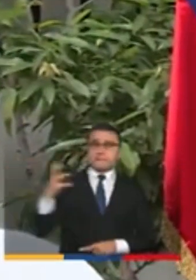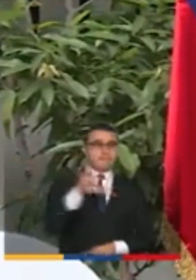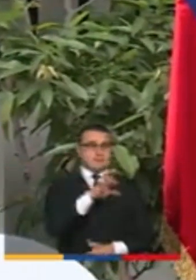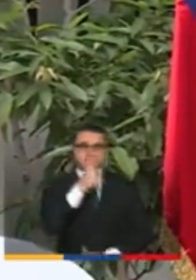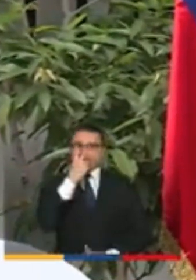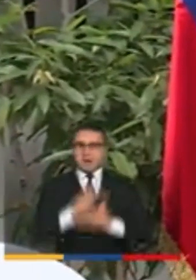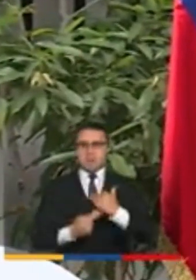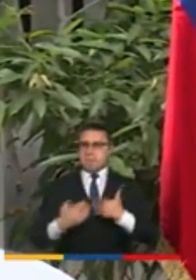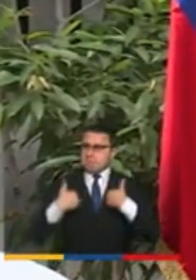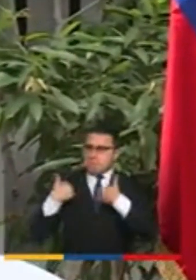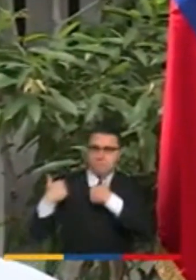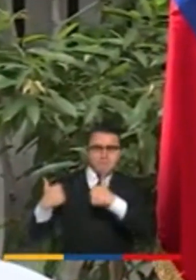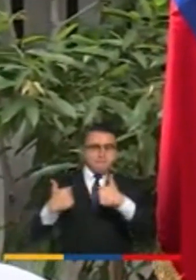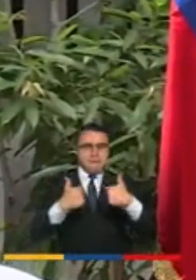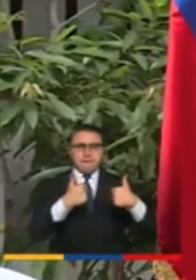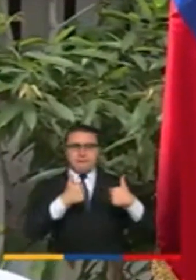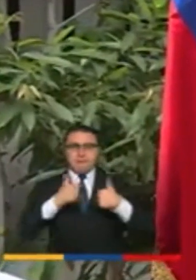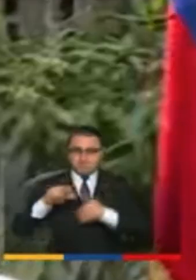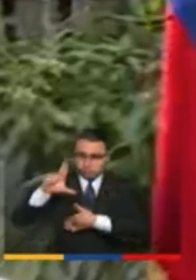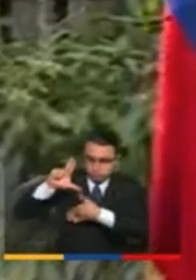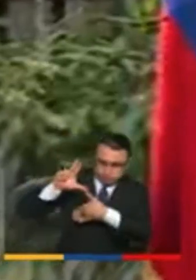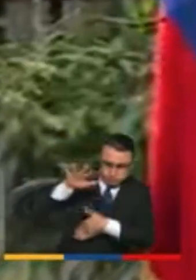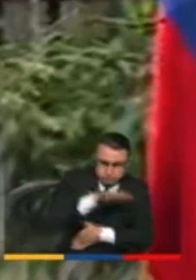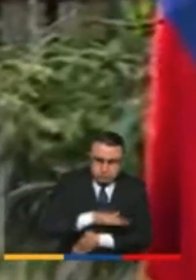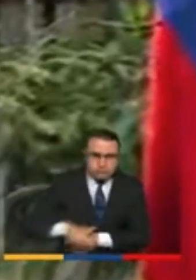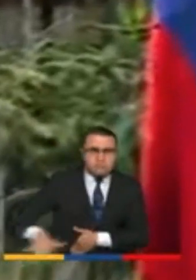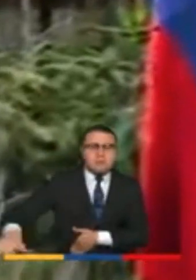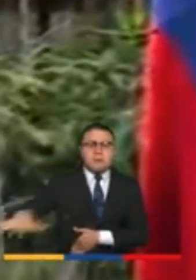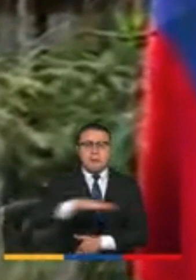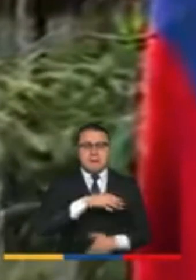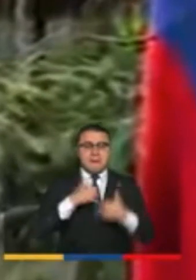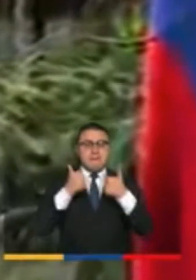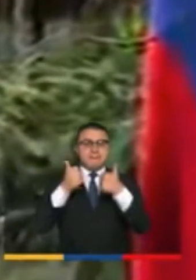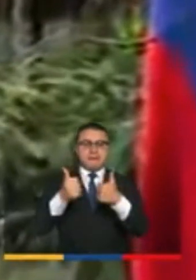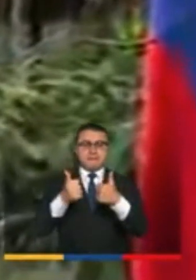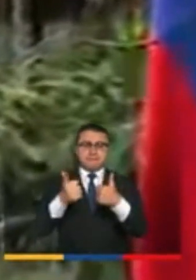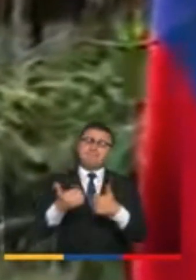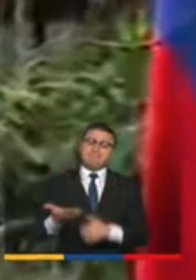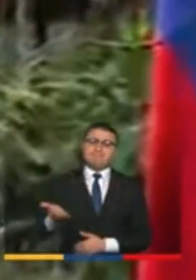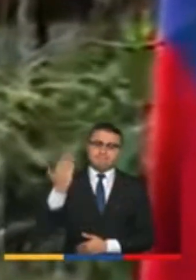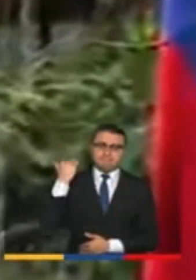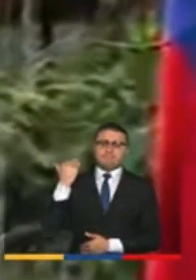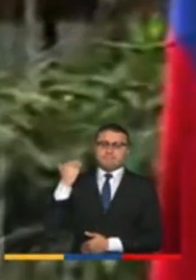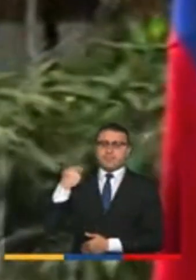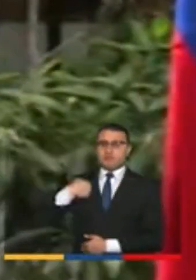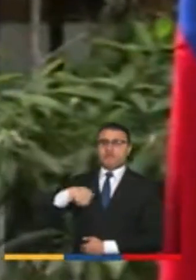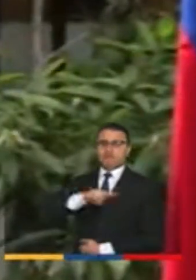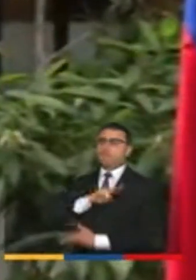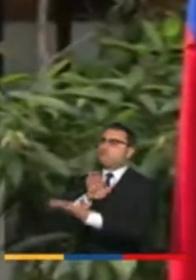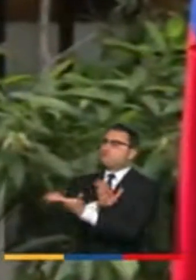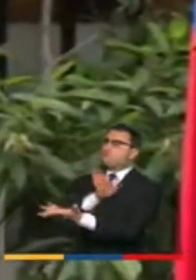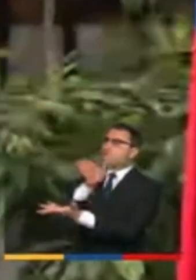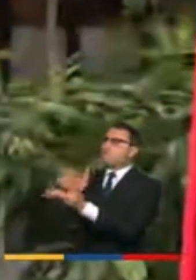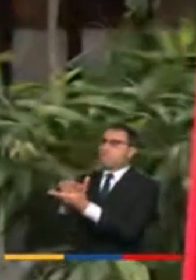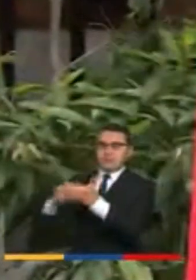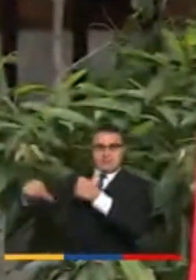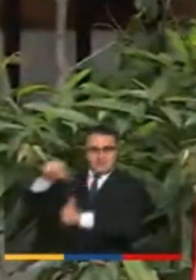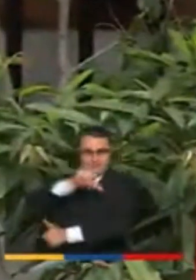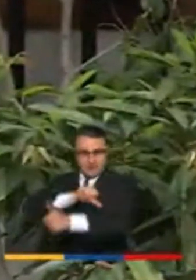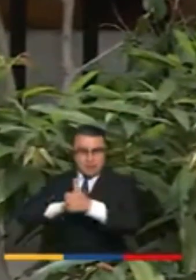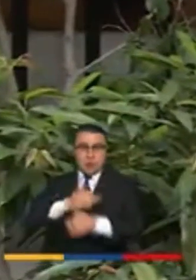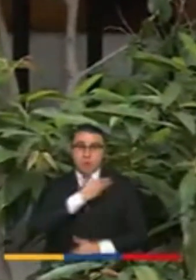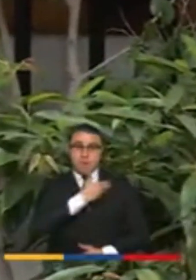región, siguiendo la línea de lo que fue nuestra visita al cambio de mando y en donde el presidente Petro nos